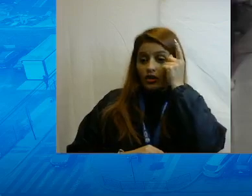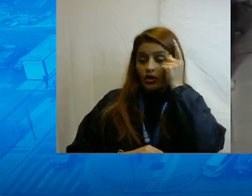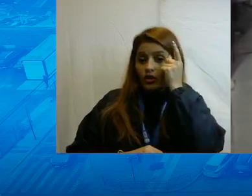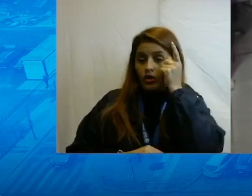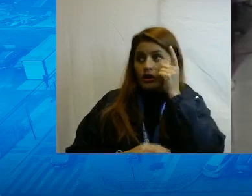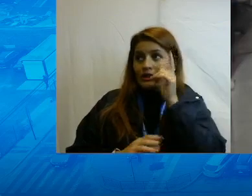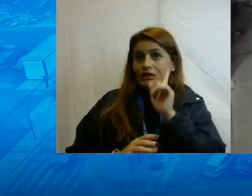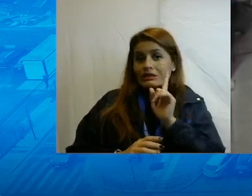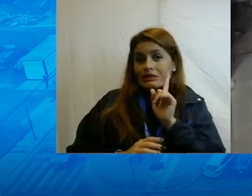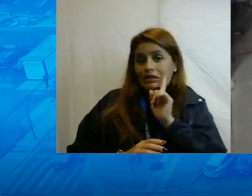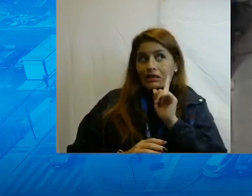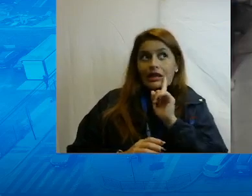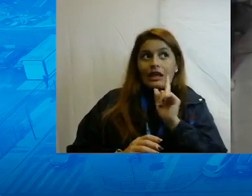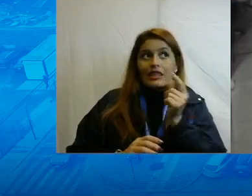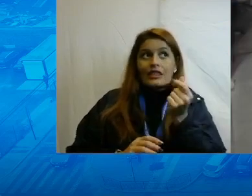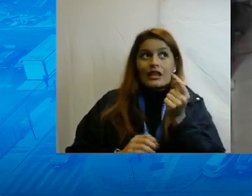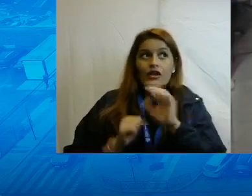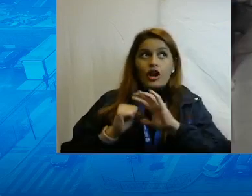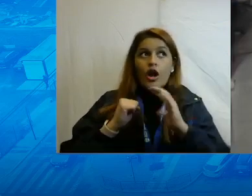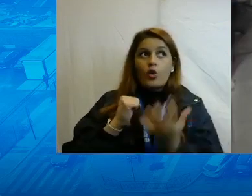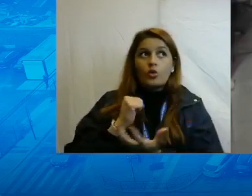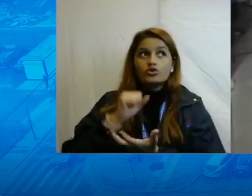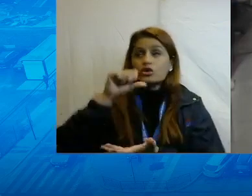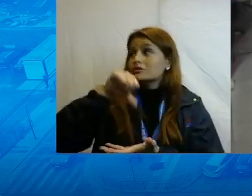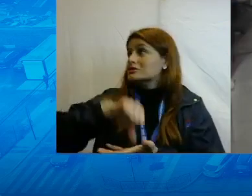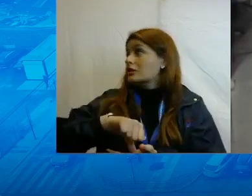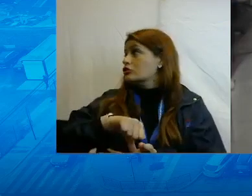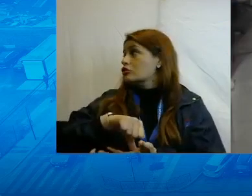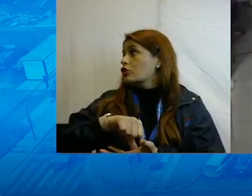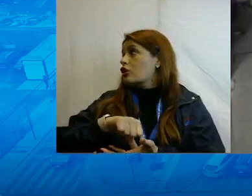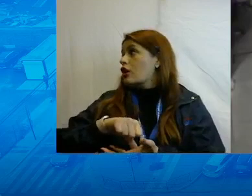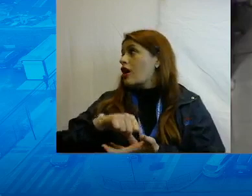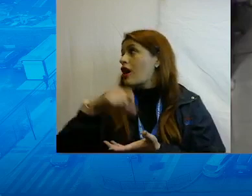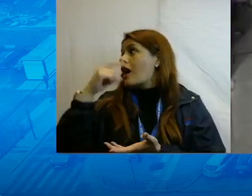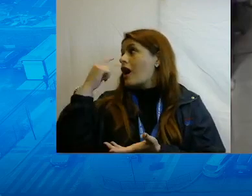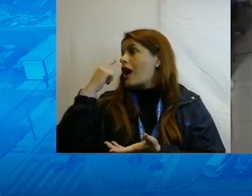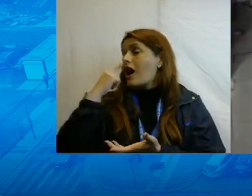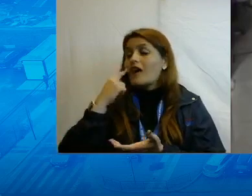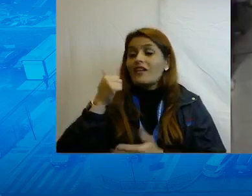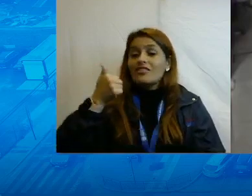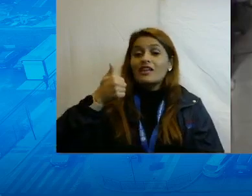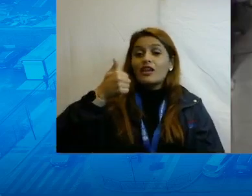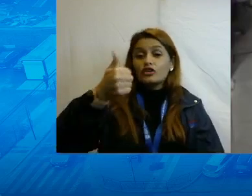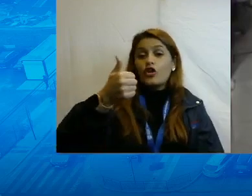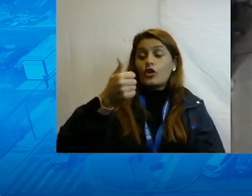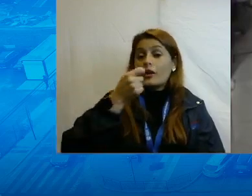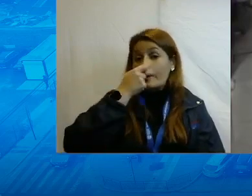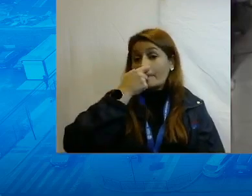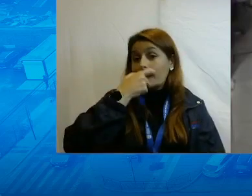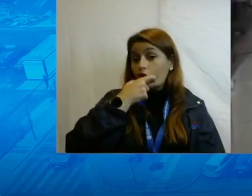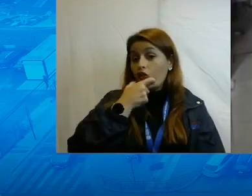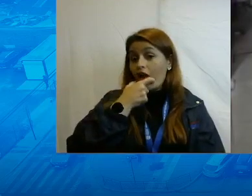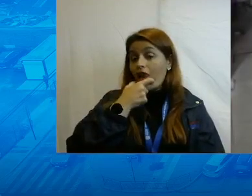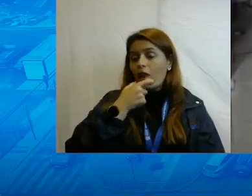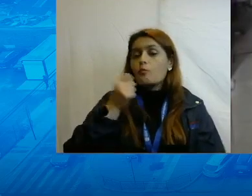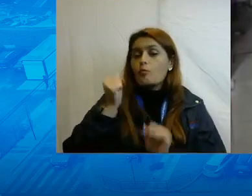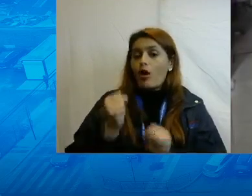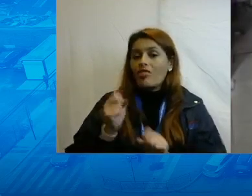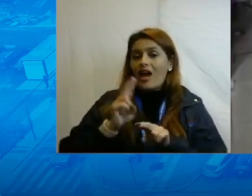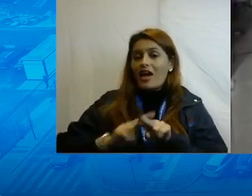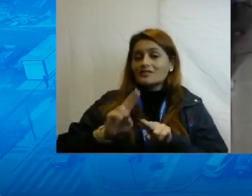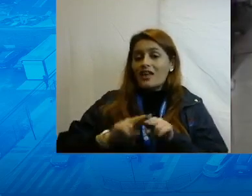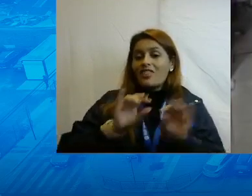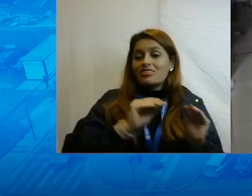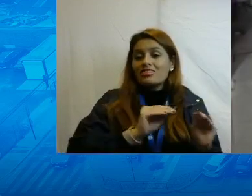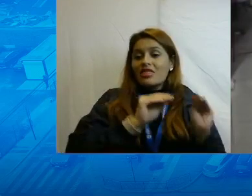unos recursos para el centro veterinario, pero poder verlo también ahí con el director, con Cristóbal, para ver qué vamos a hacer